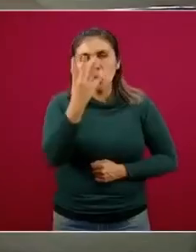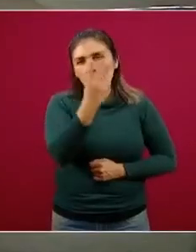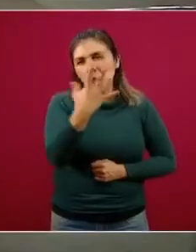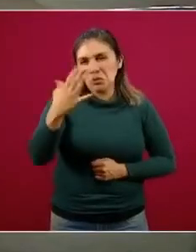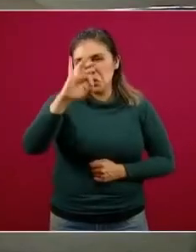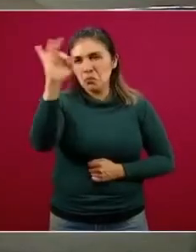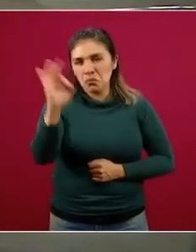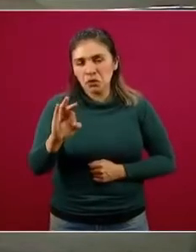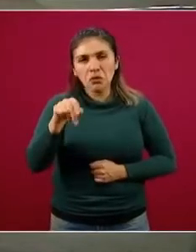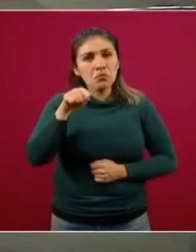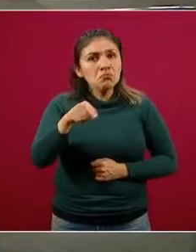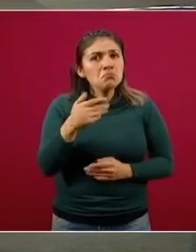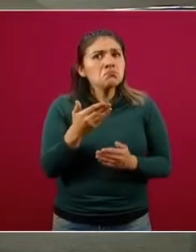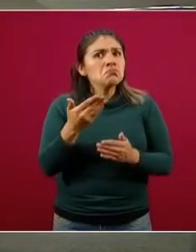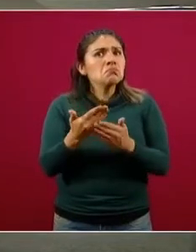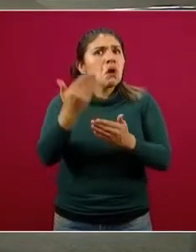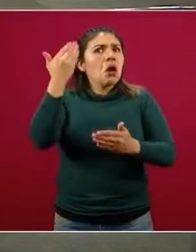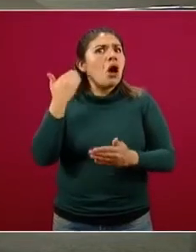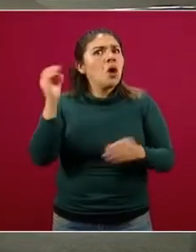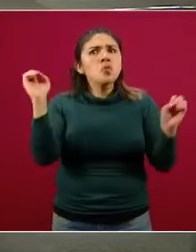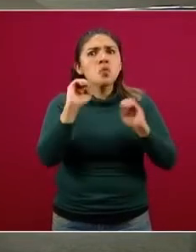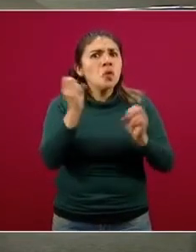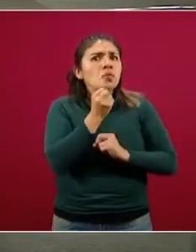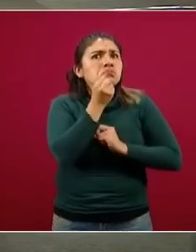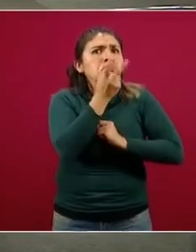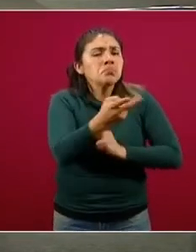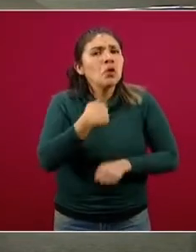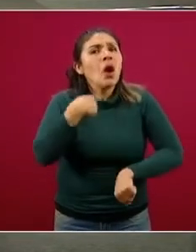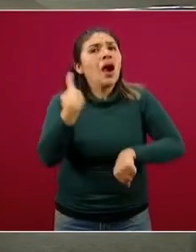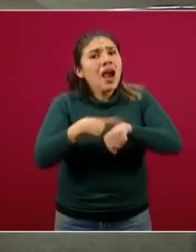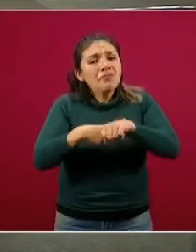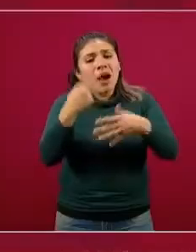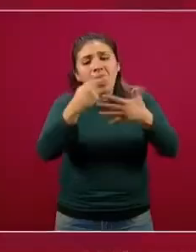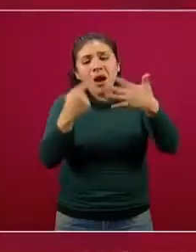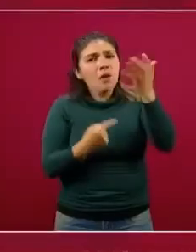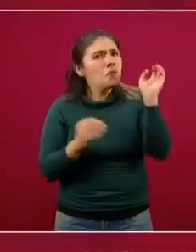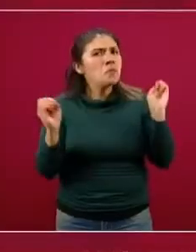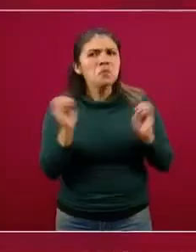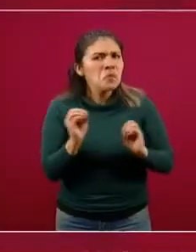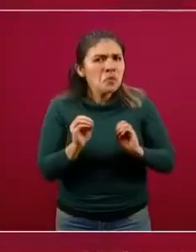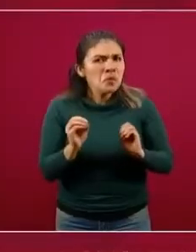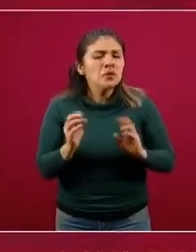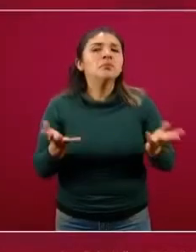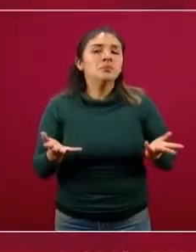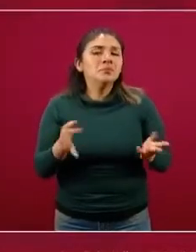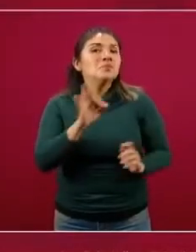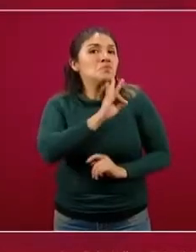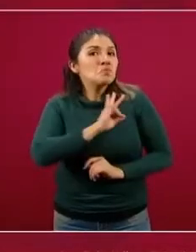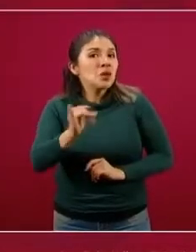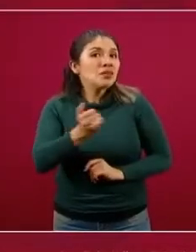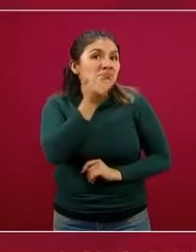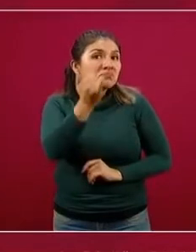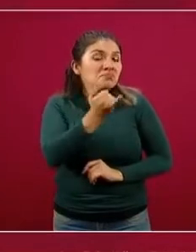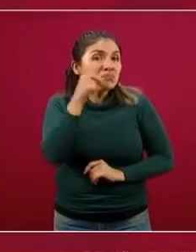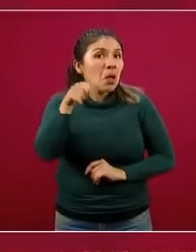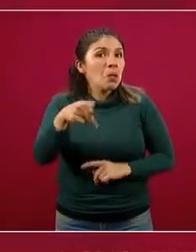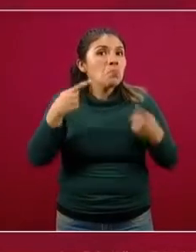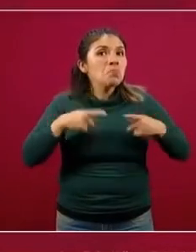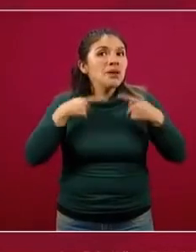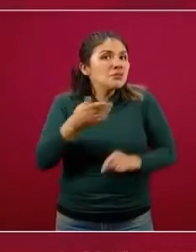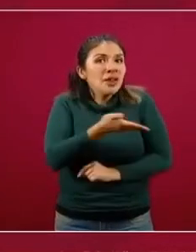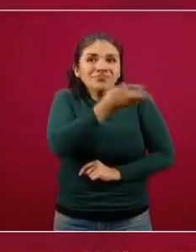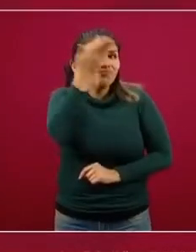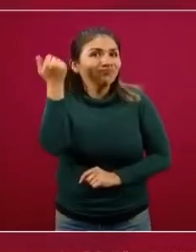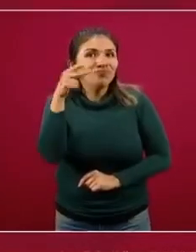5 que no tenían el antecedente o no lo declararon al momento del interrogatorio, puede ser también porque la persona